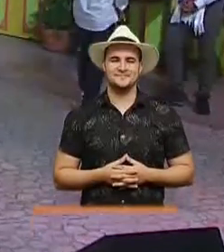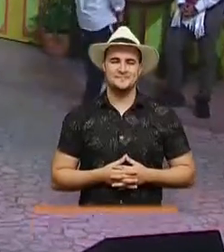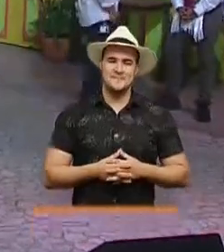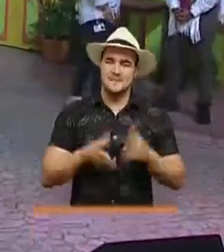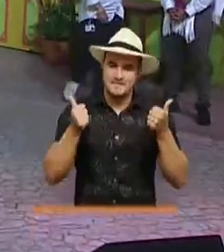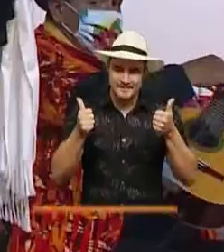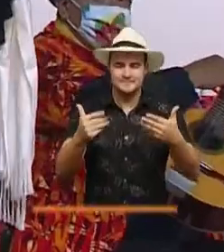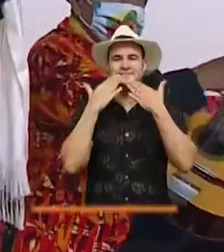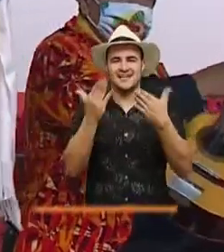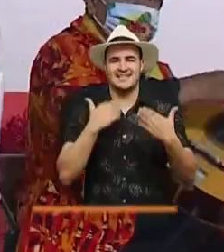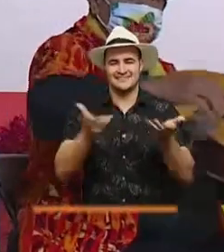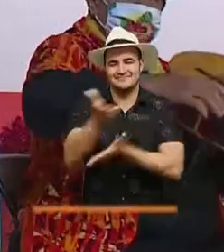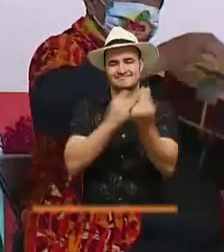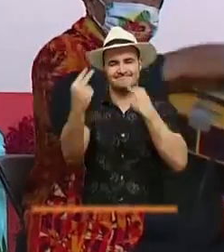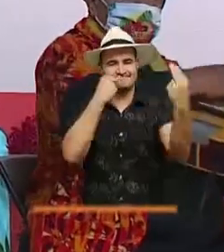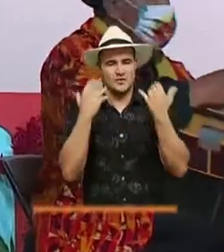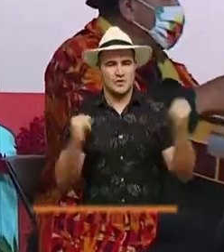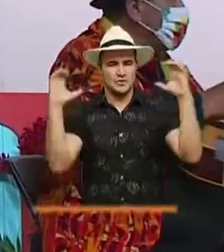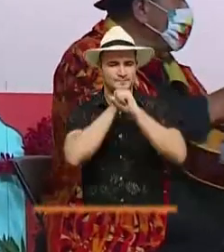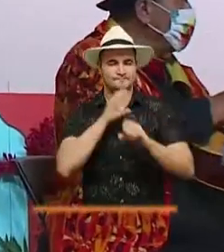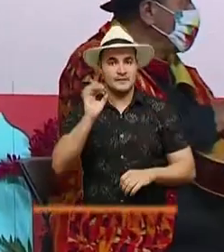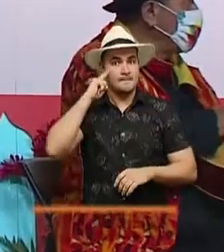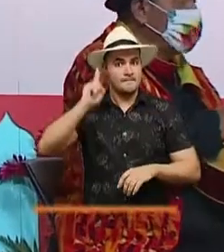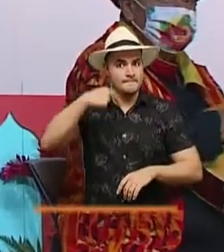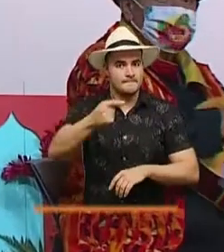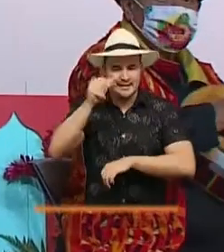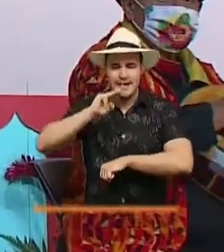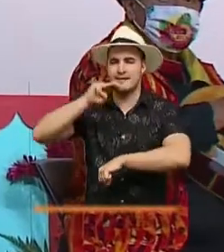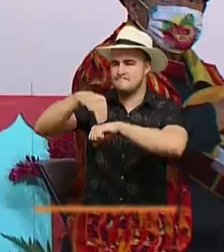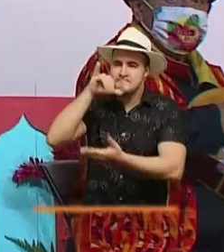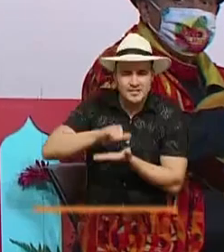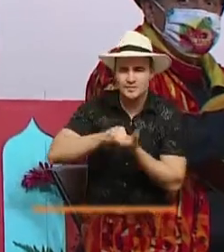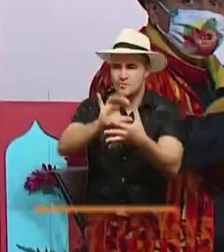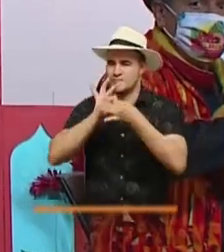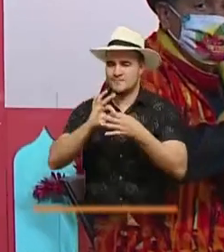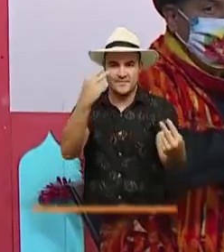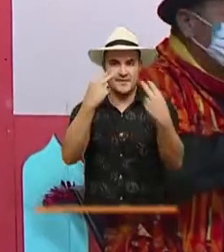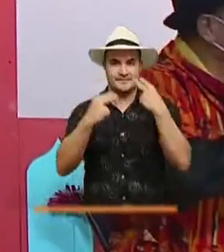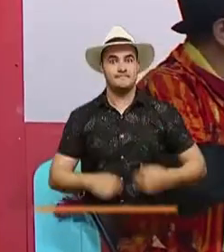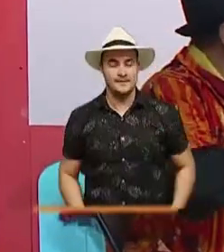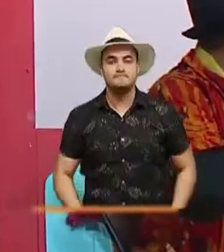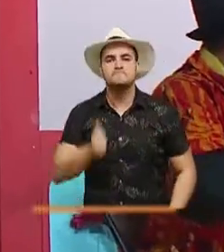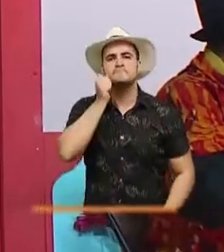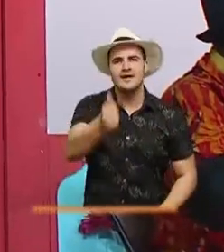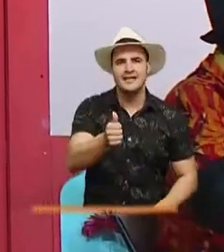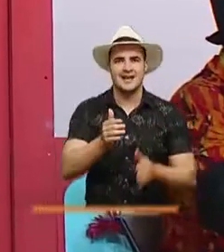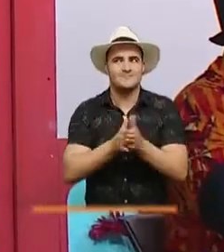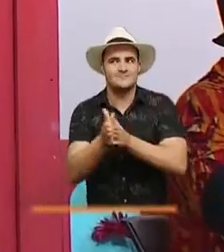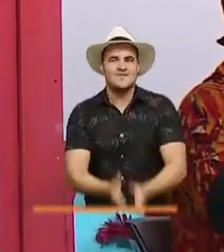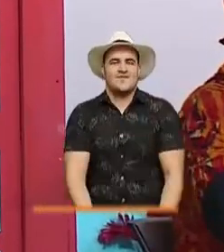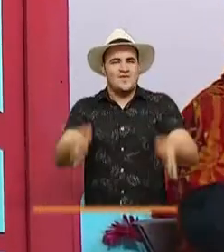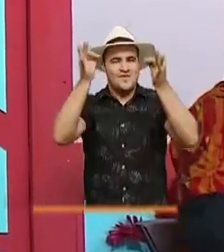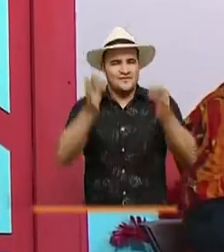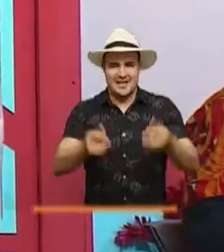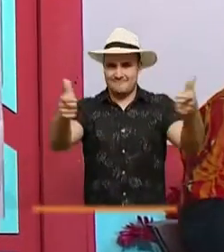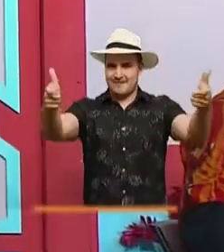Gracias por acompañarnos esta noche y los esperamos mañana aquí por su canal, por Telemedellín, porque mañana vamos a tener el rey oficial